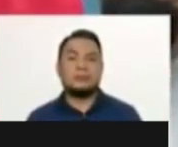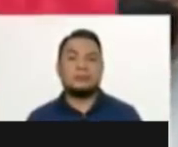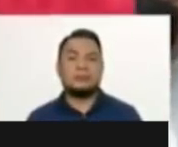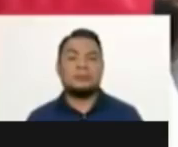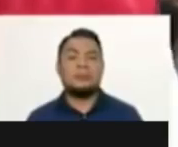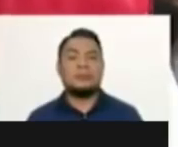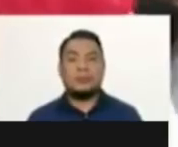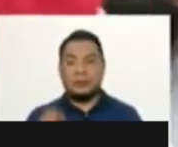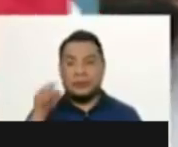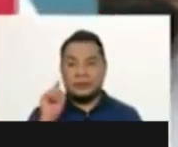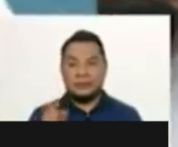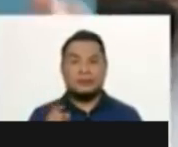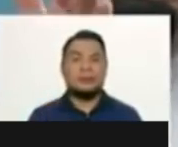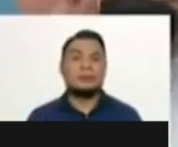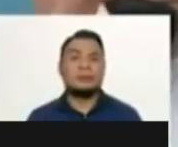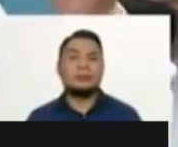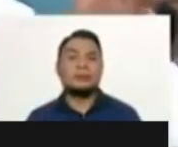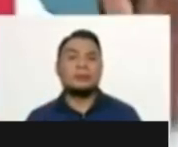Por eso,